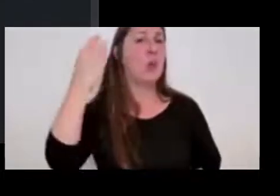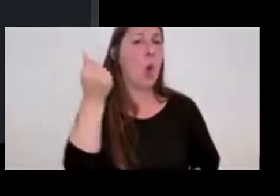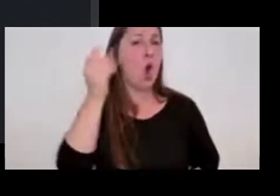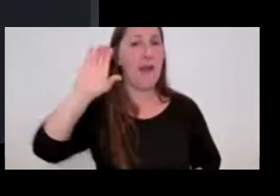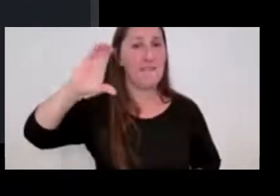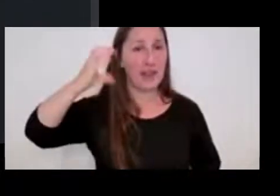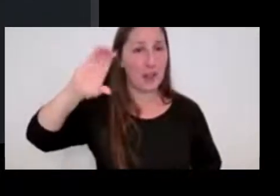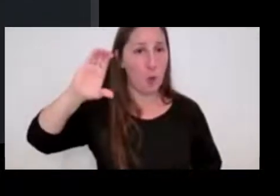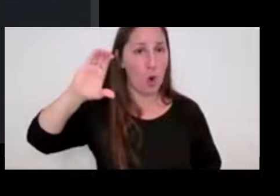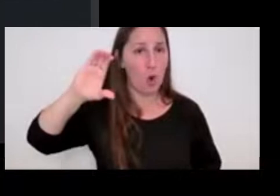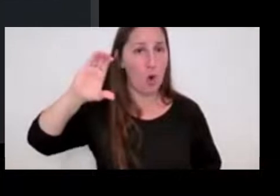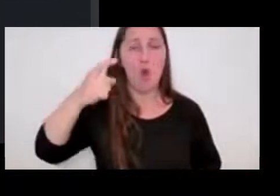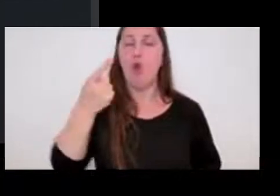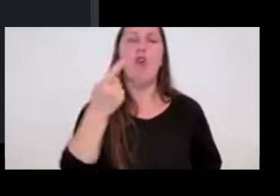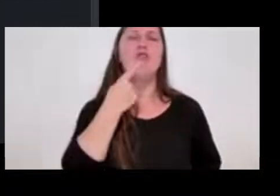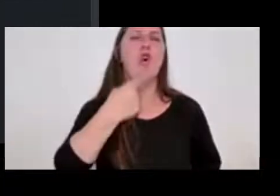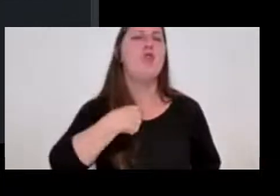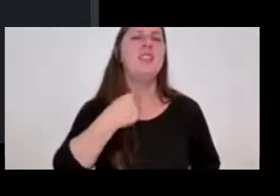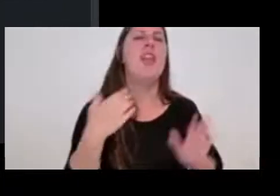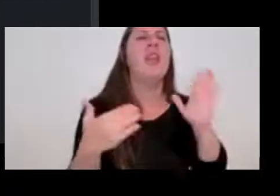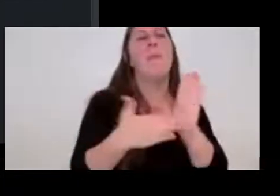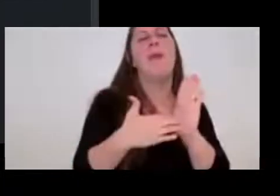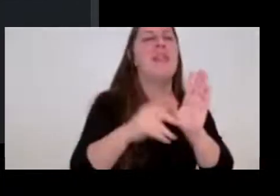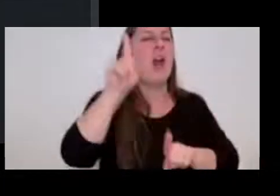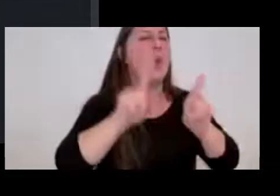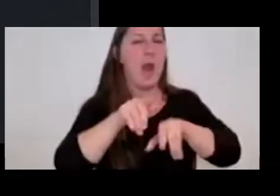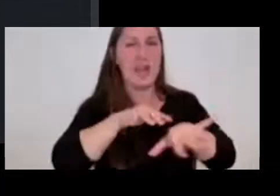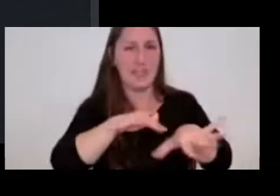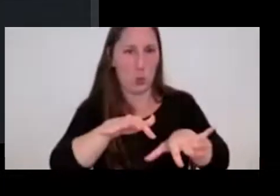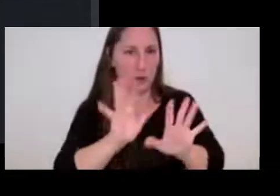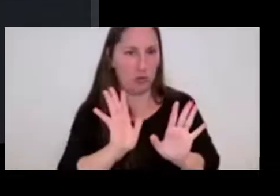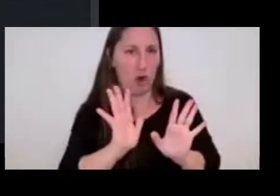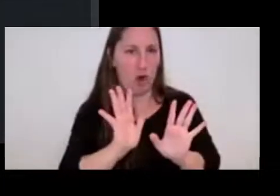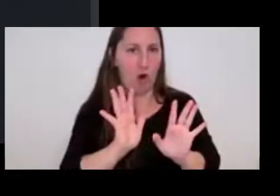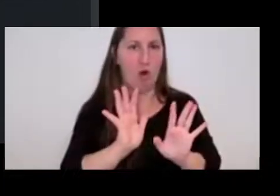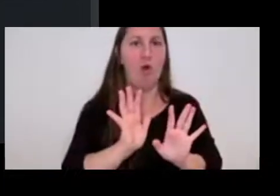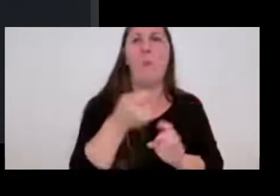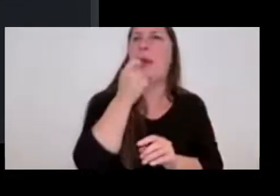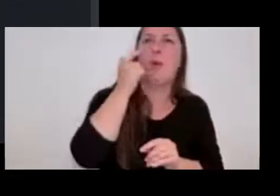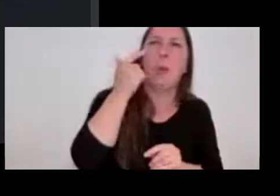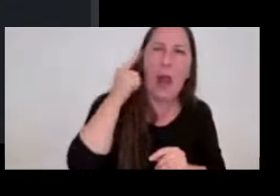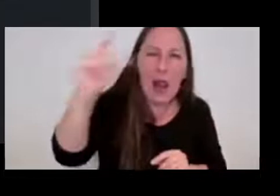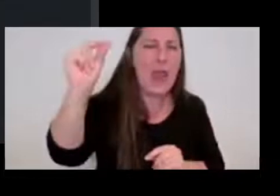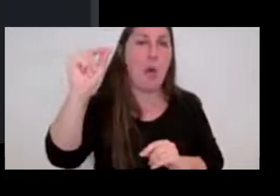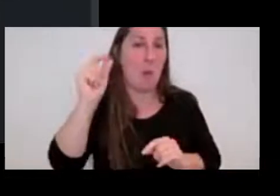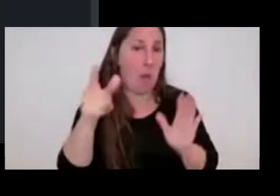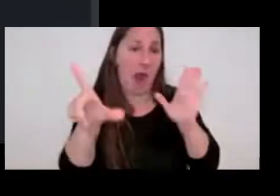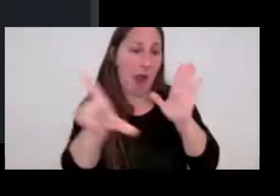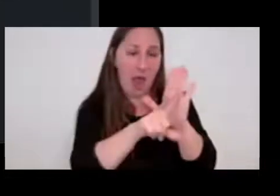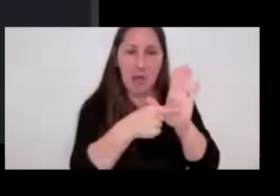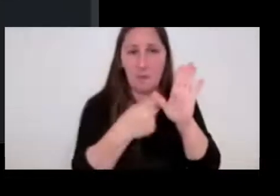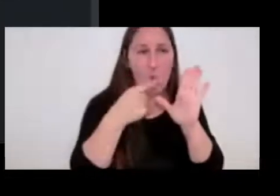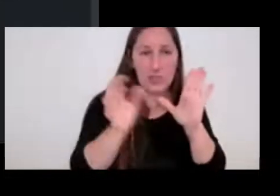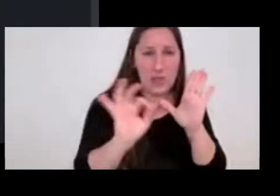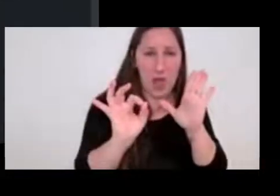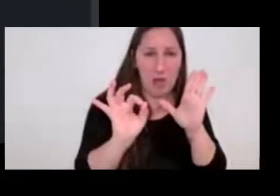y no me dice que únicamente en determinadas instancias, por ejemplo, que estén alejados de centros urbanos y nada por el estilo. No me lo dice la ley eso. El empleado me